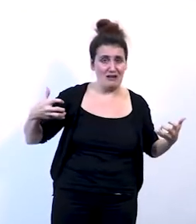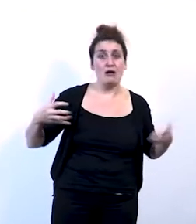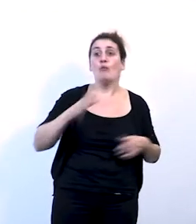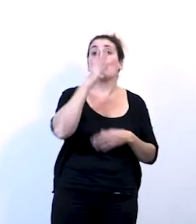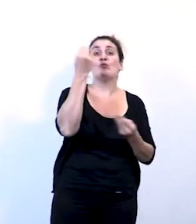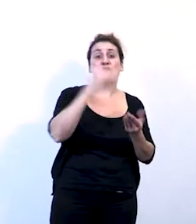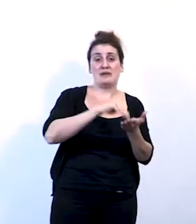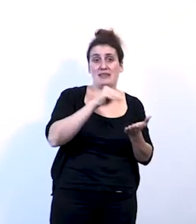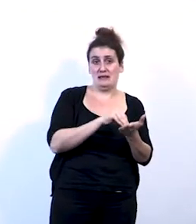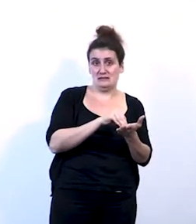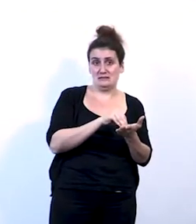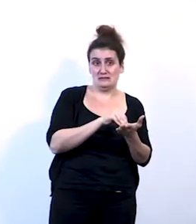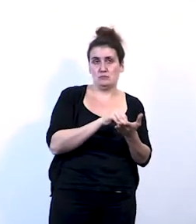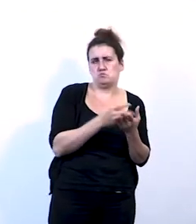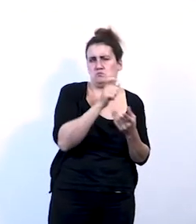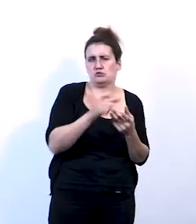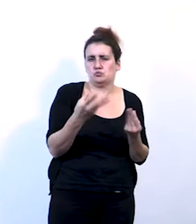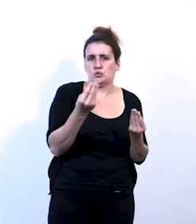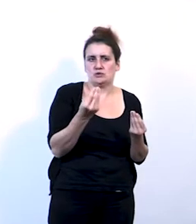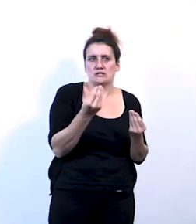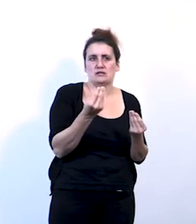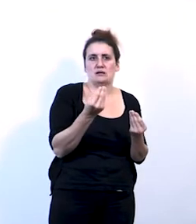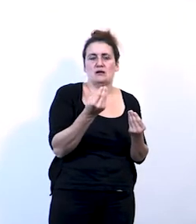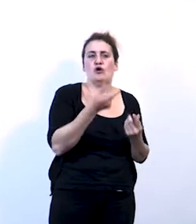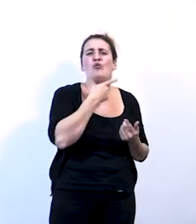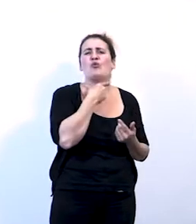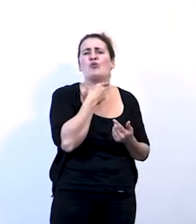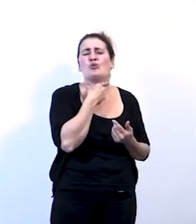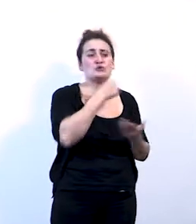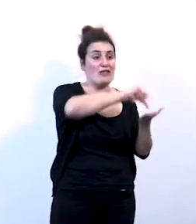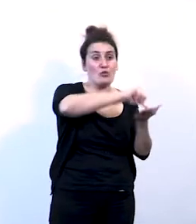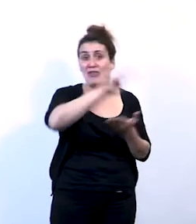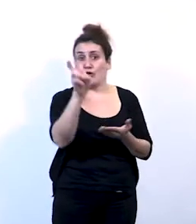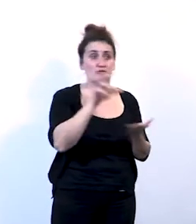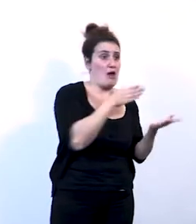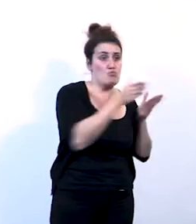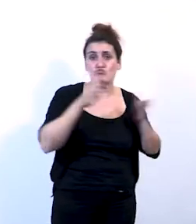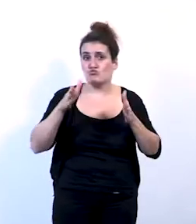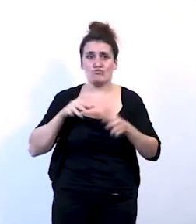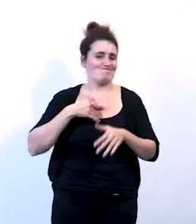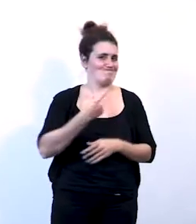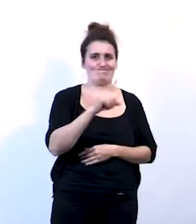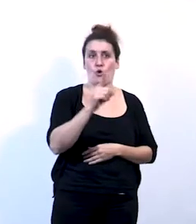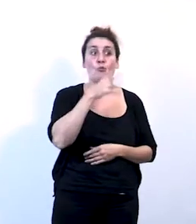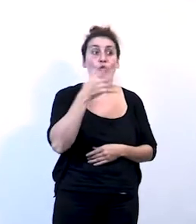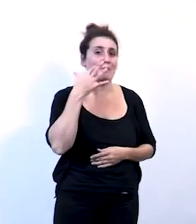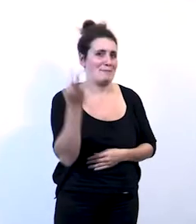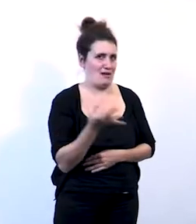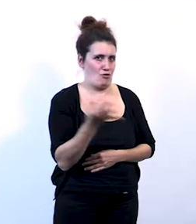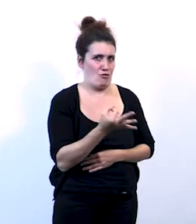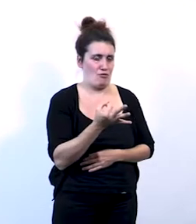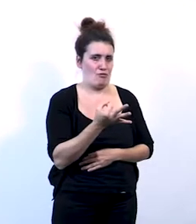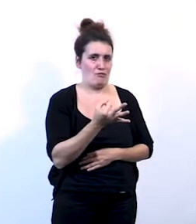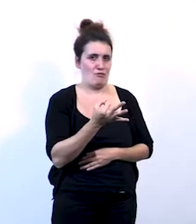muchas de las veces, ahora, mucha gente no le gusta moverse de una ciudad a otra, porque hay peligro.